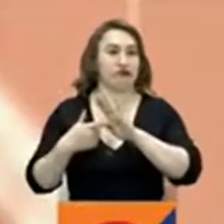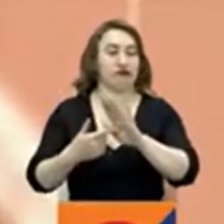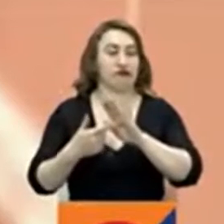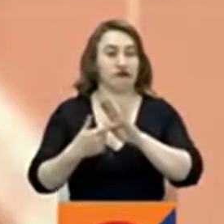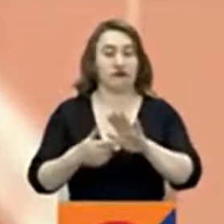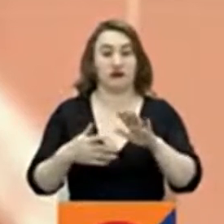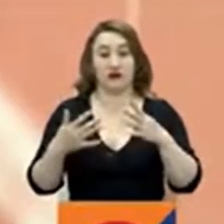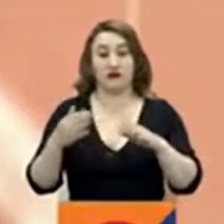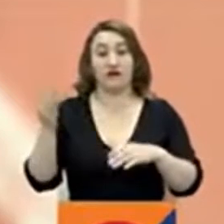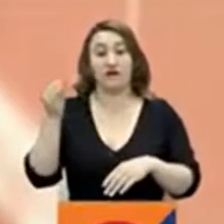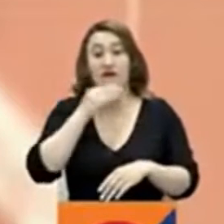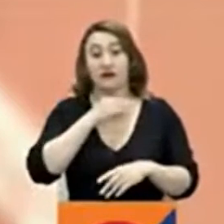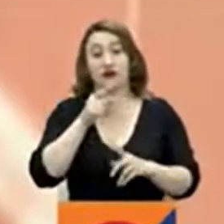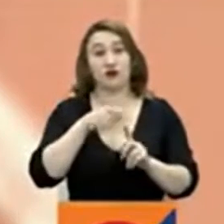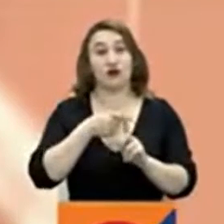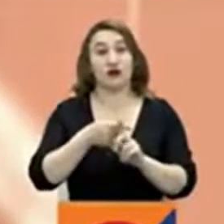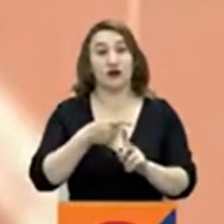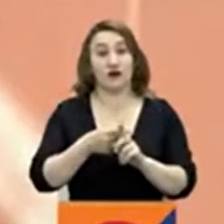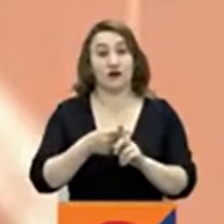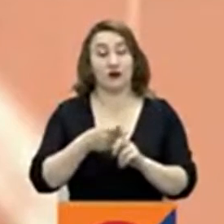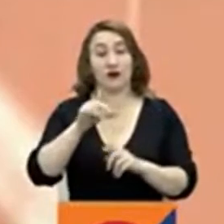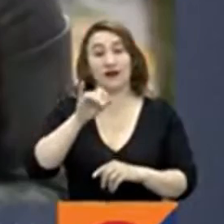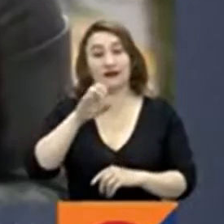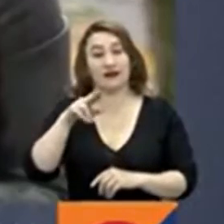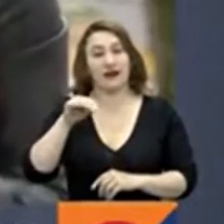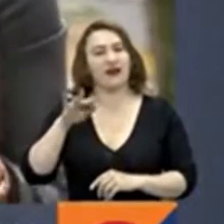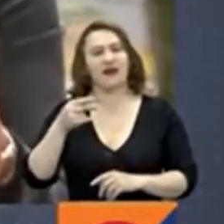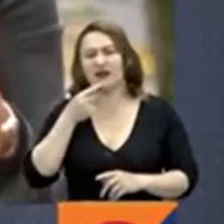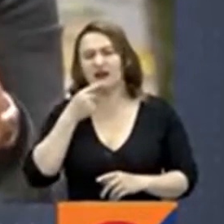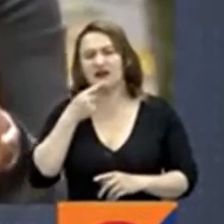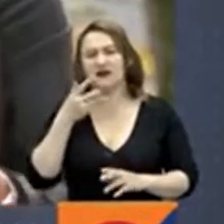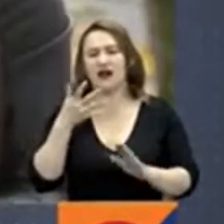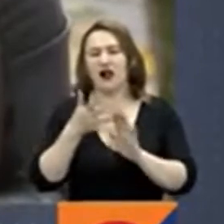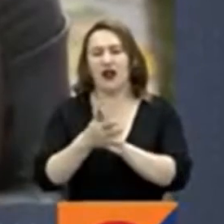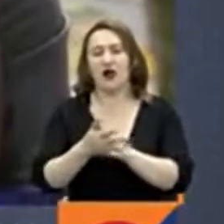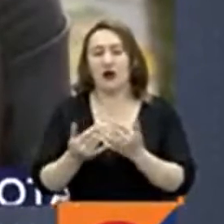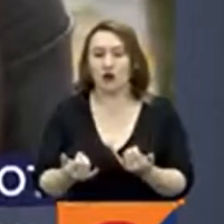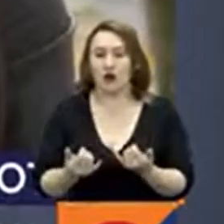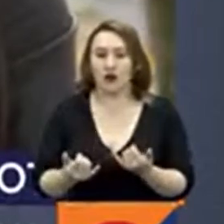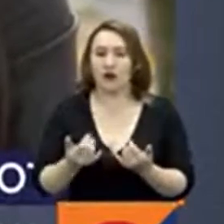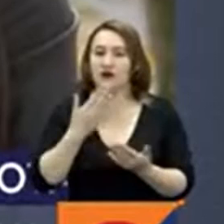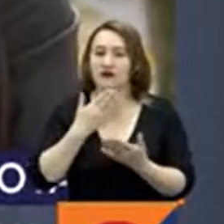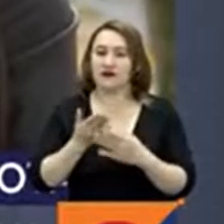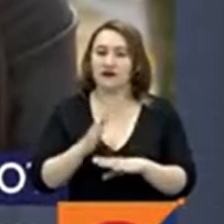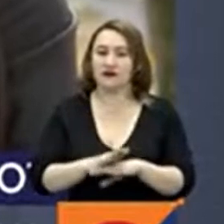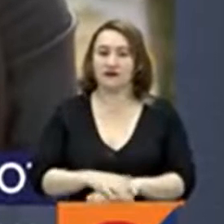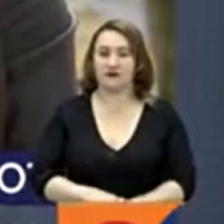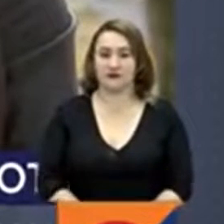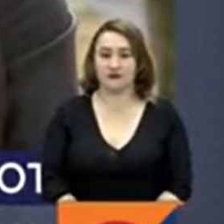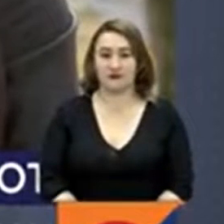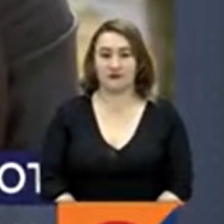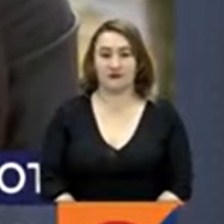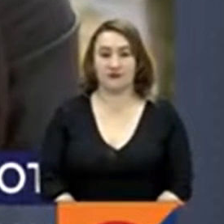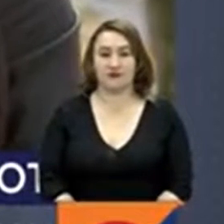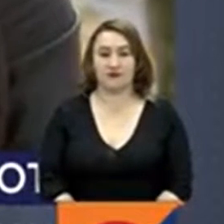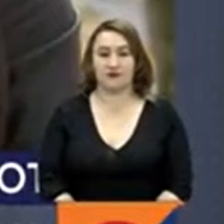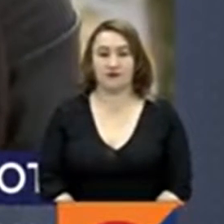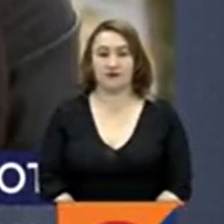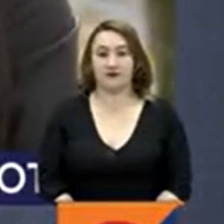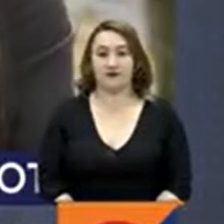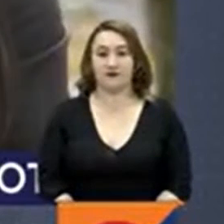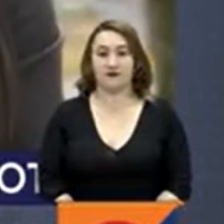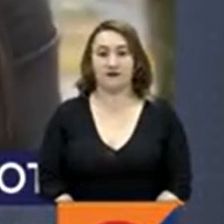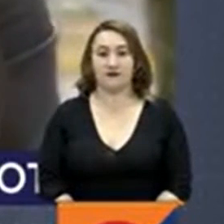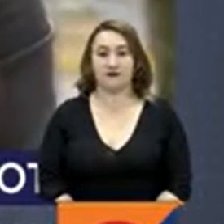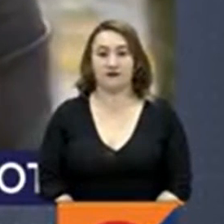llamados falsos positivos. Lizeth Martínez, ¿qué dicen las declaraciones de hoy? Buenas tardes. Colombia ha sufrido en